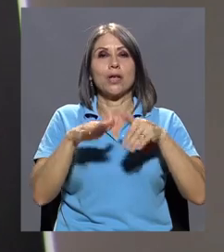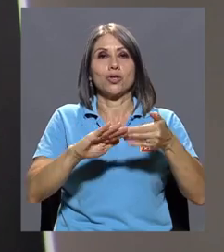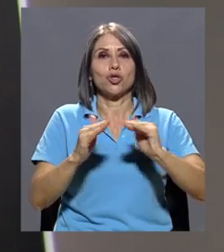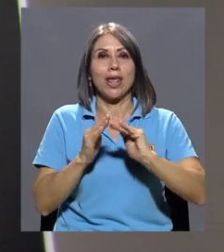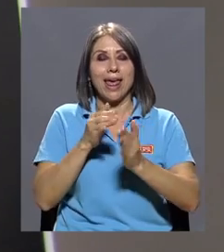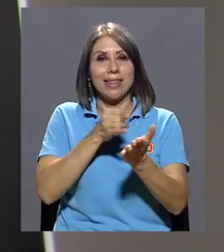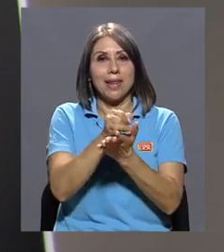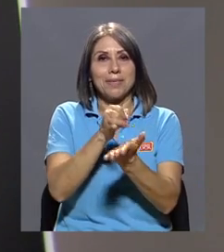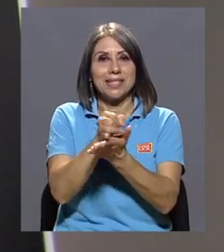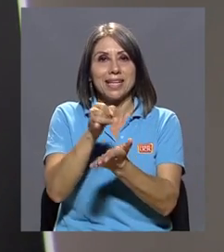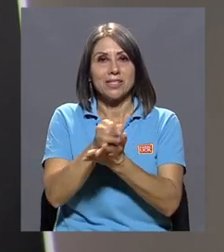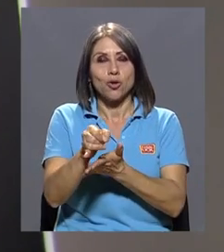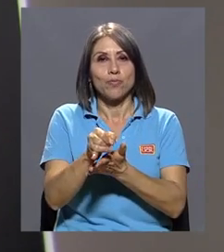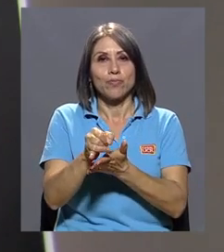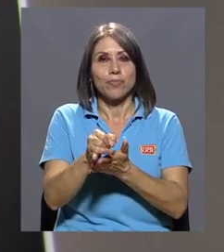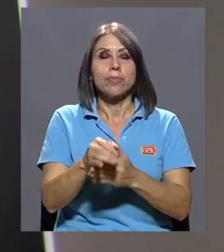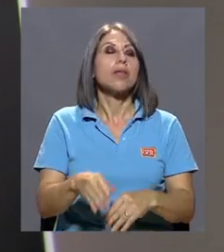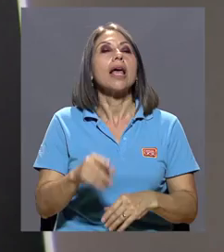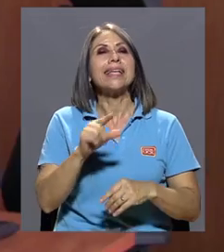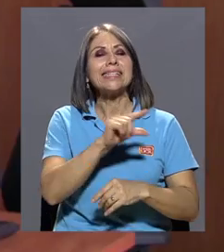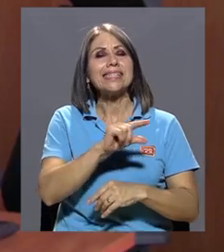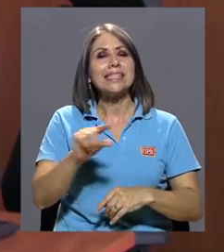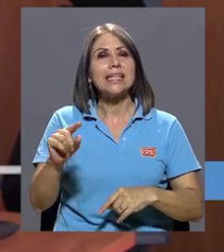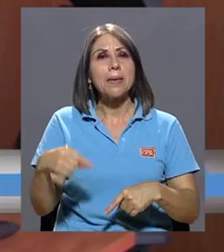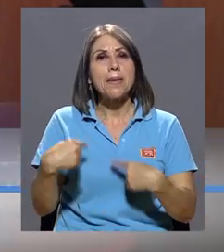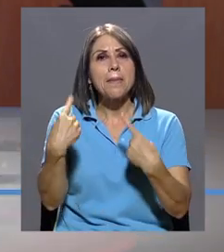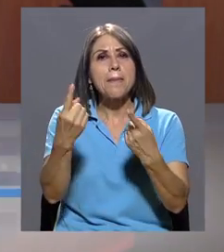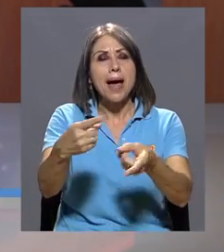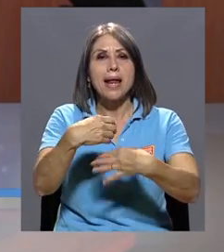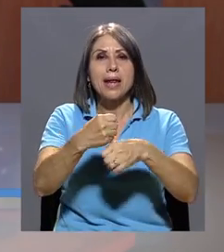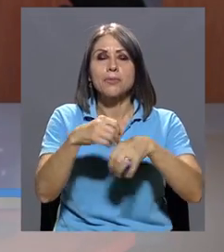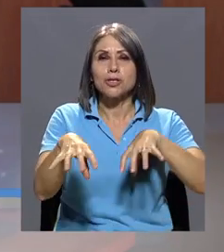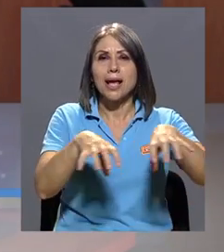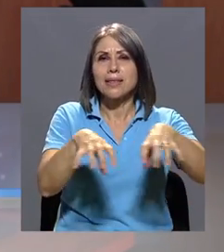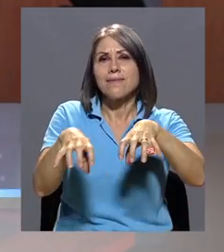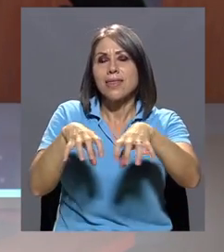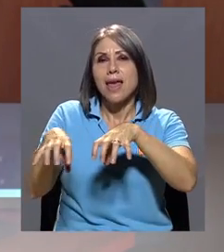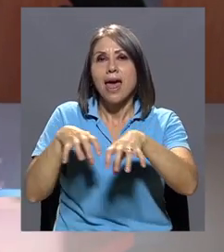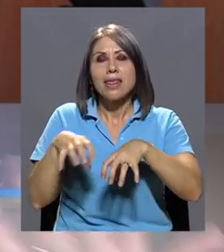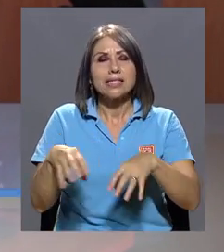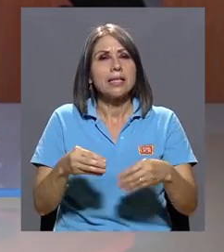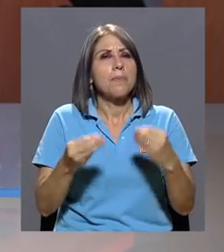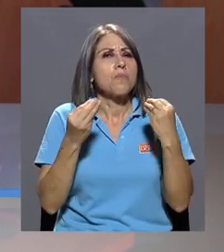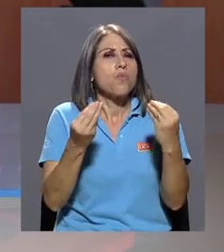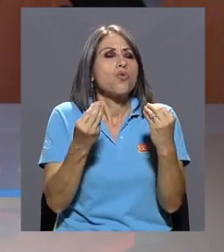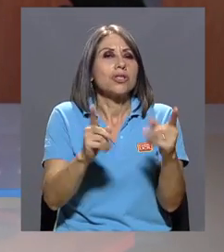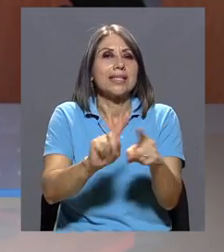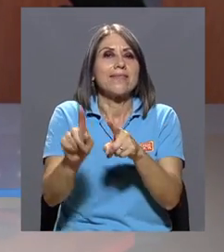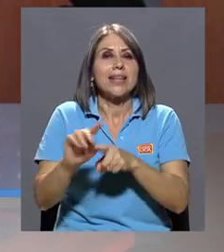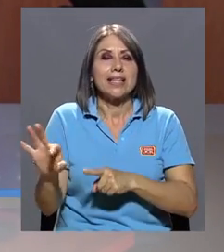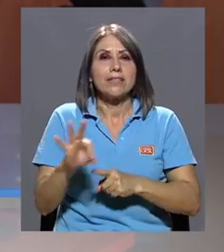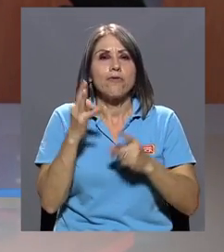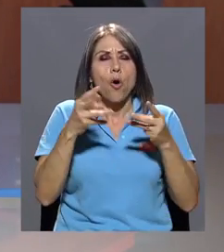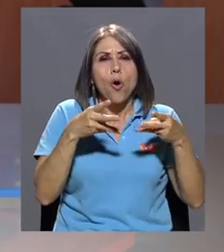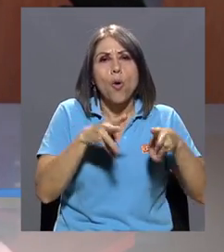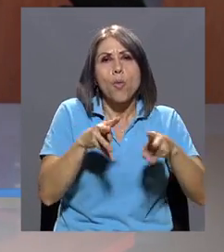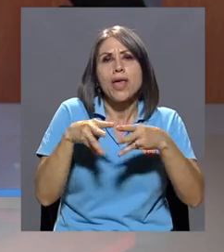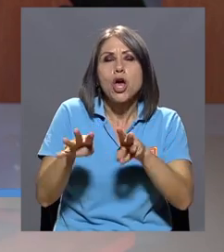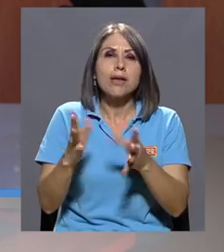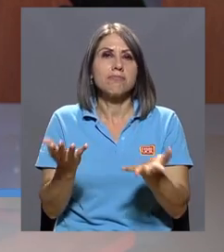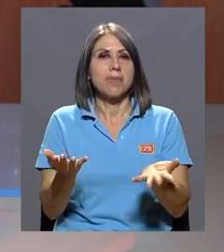de la Ciudad de la Investigación. Durante toda la semana llevaremos a cabo actividades de muchas formas de